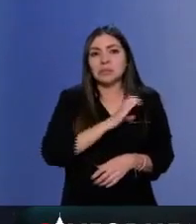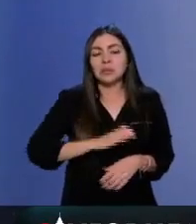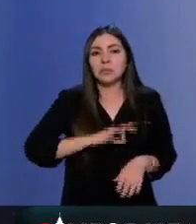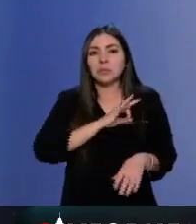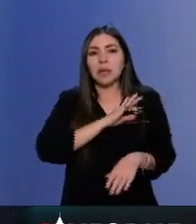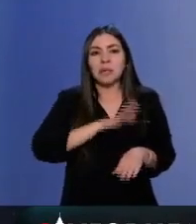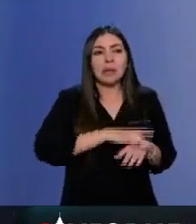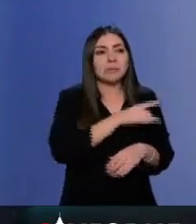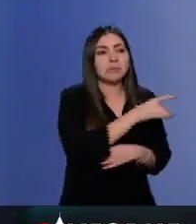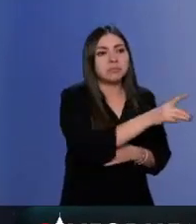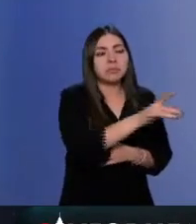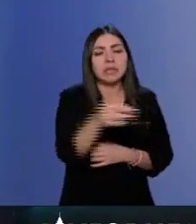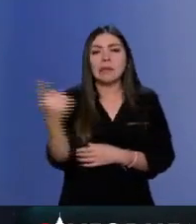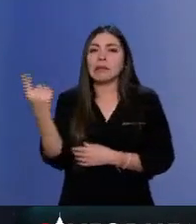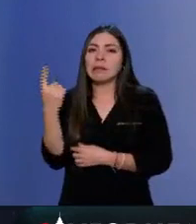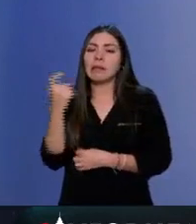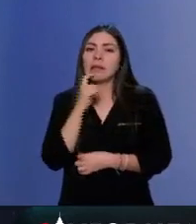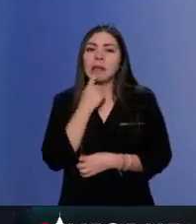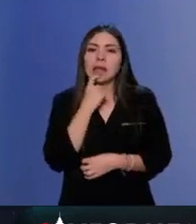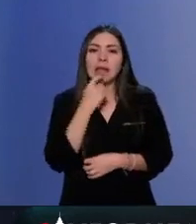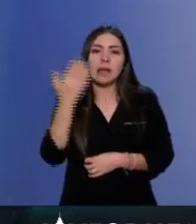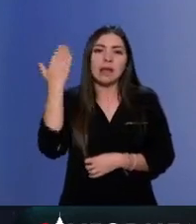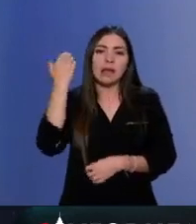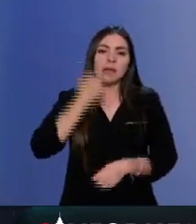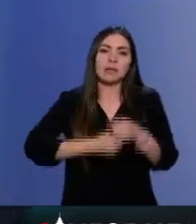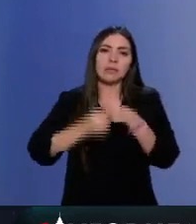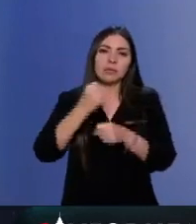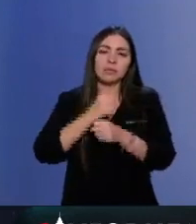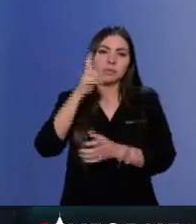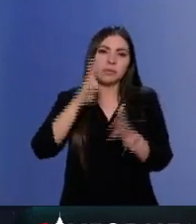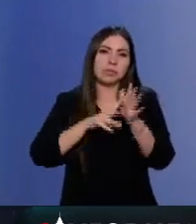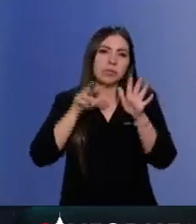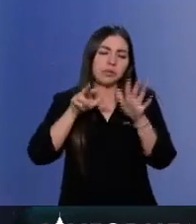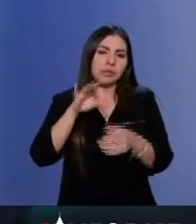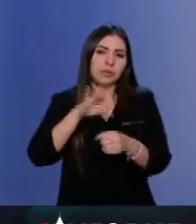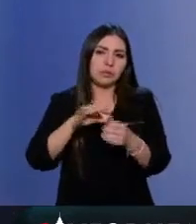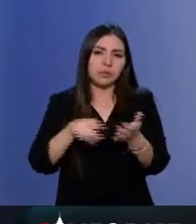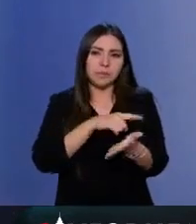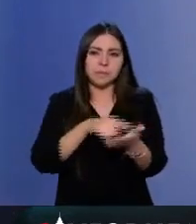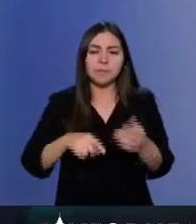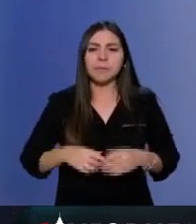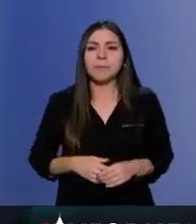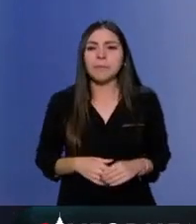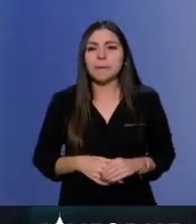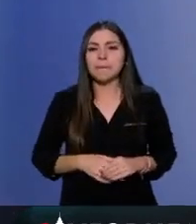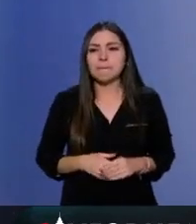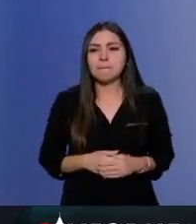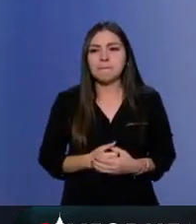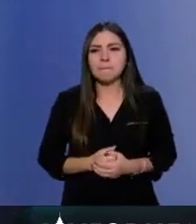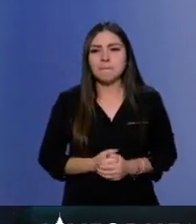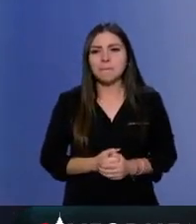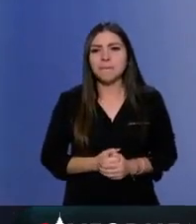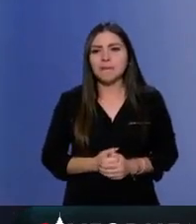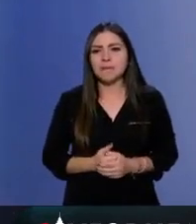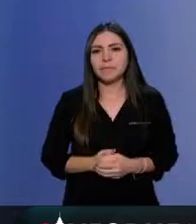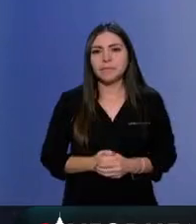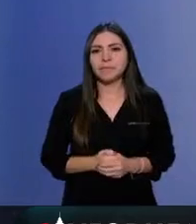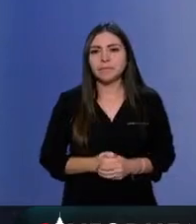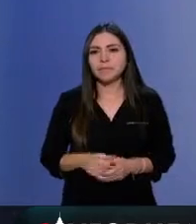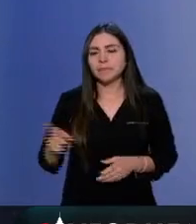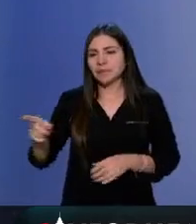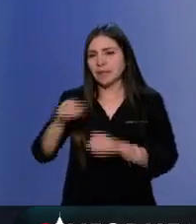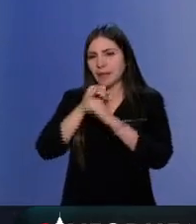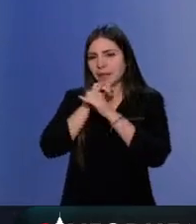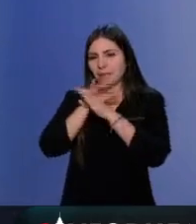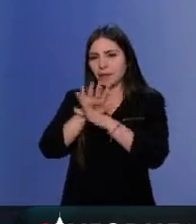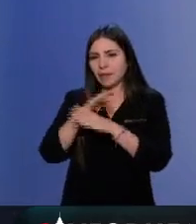arrasó Andrés Manuel López Obrador en 2018. Pues muy importante ahí la información,